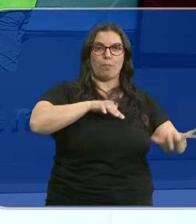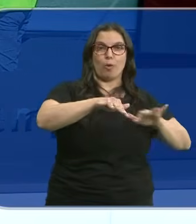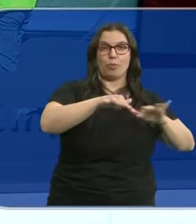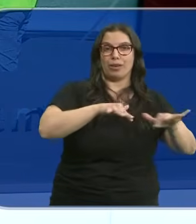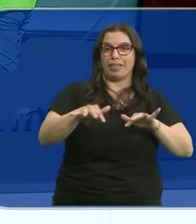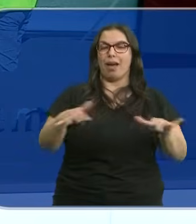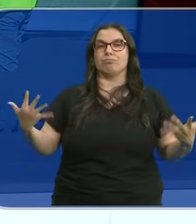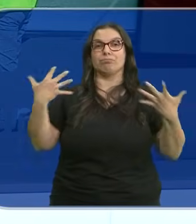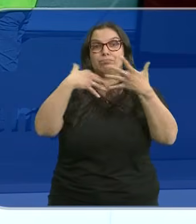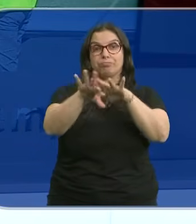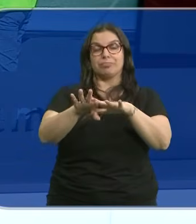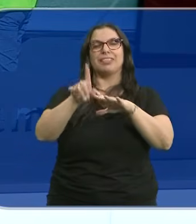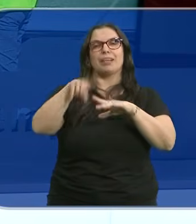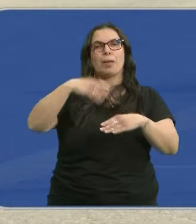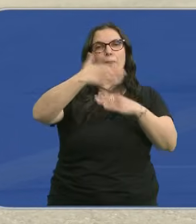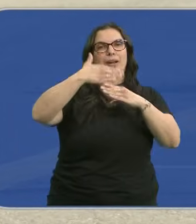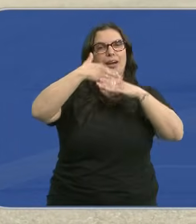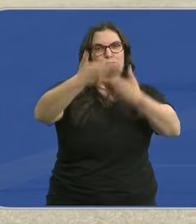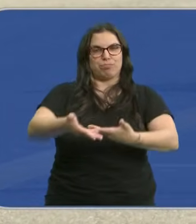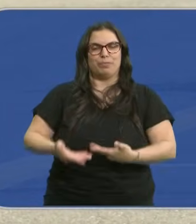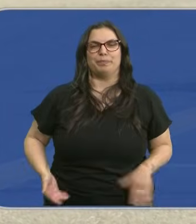para romper barreras desde el aire.